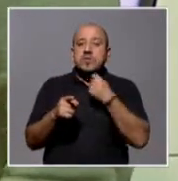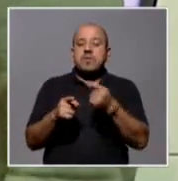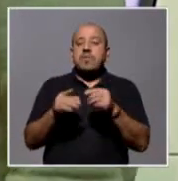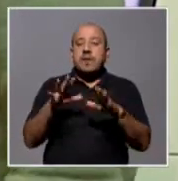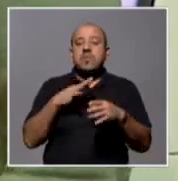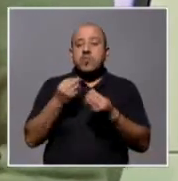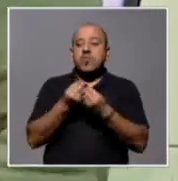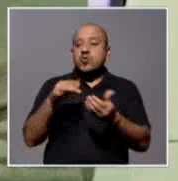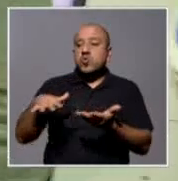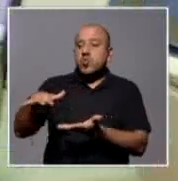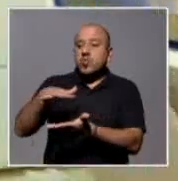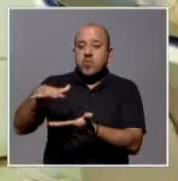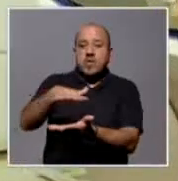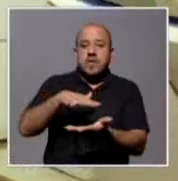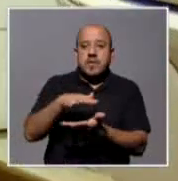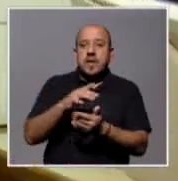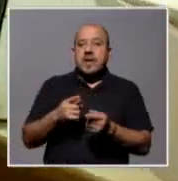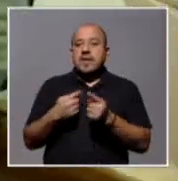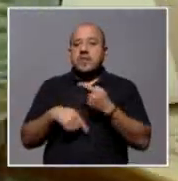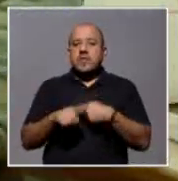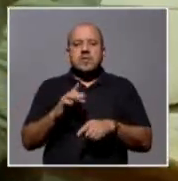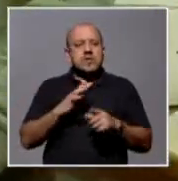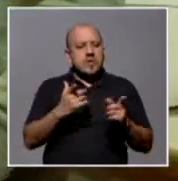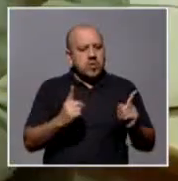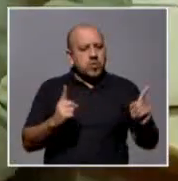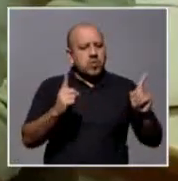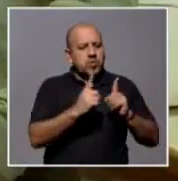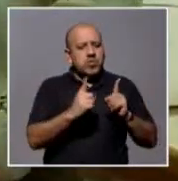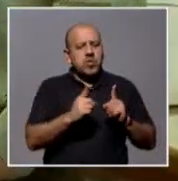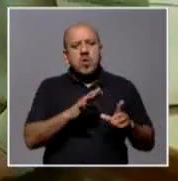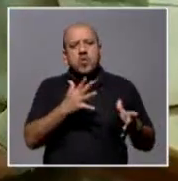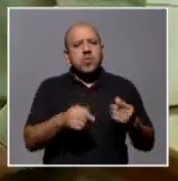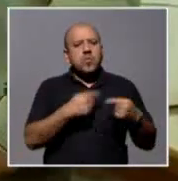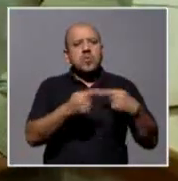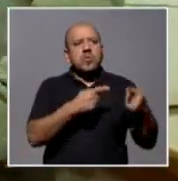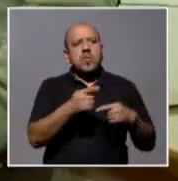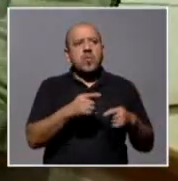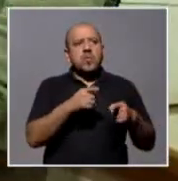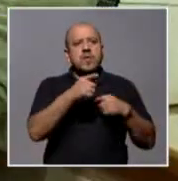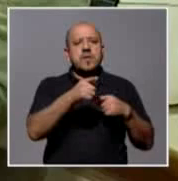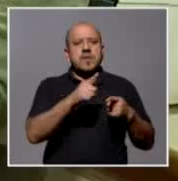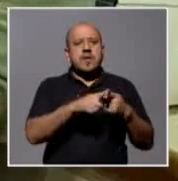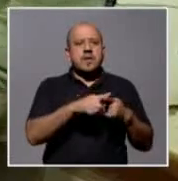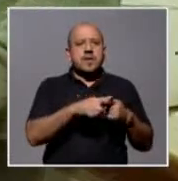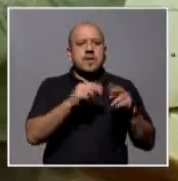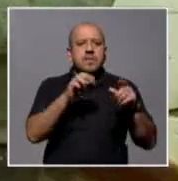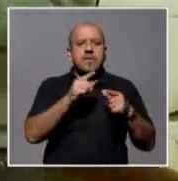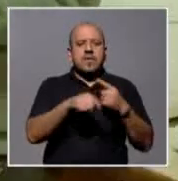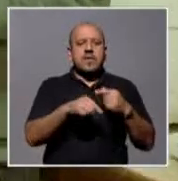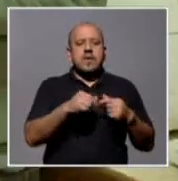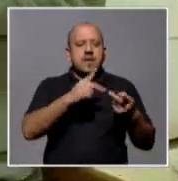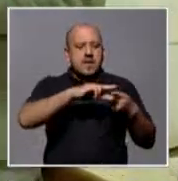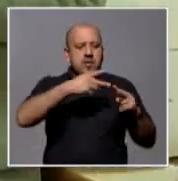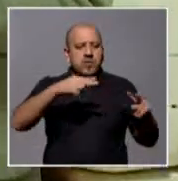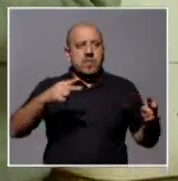otras áreas, ¿no? De forma súper resumida, ¿cómo sigue esto? ¿Qué están investigando ahora una vez secuenciado el genoma? Claro,